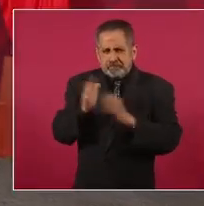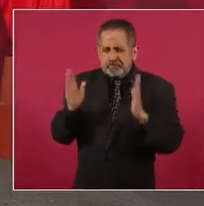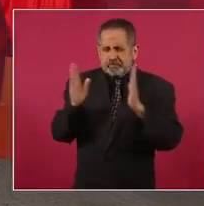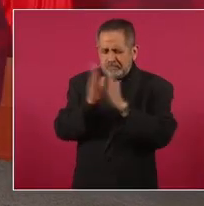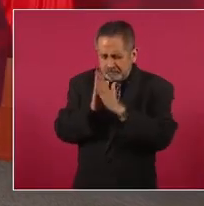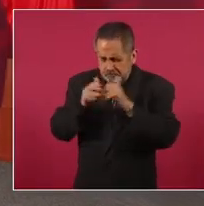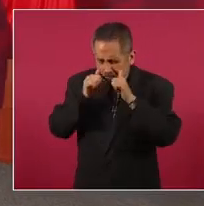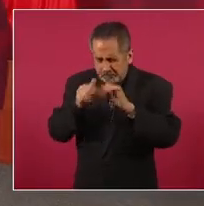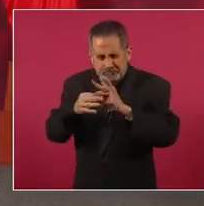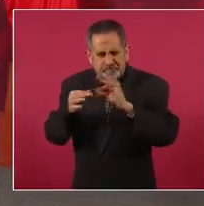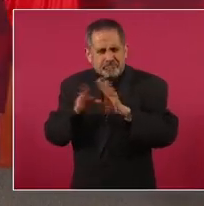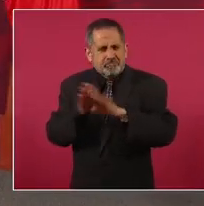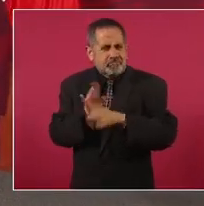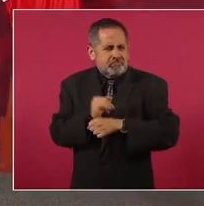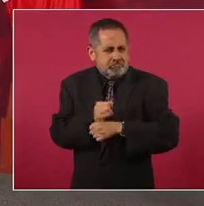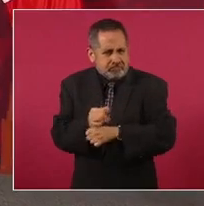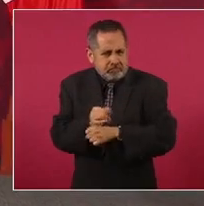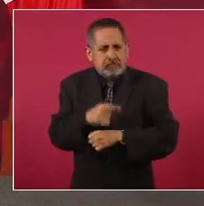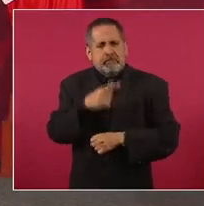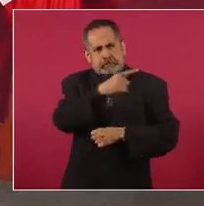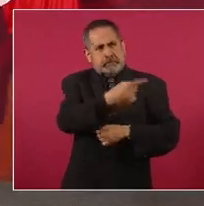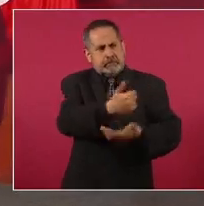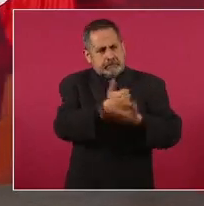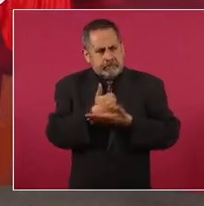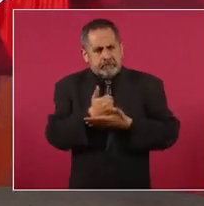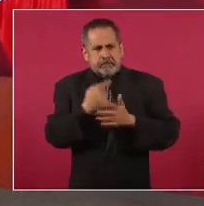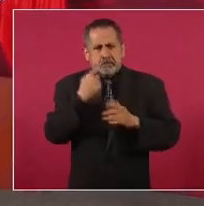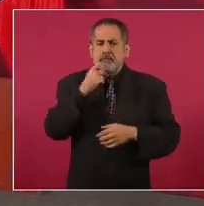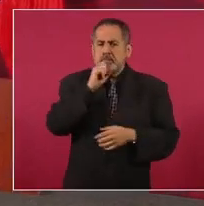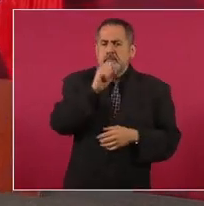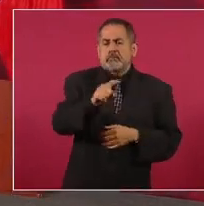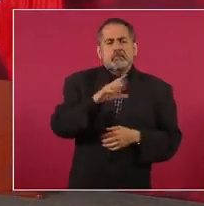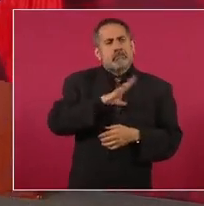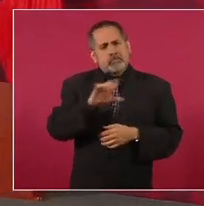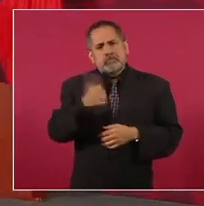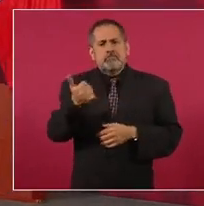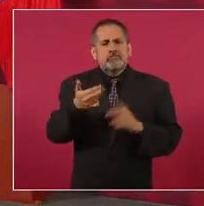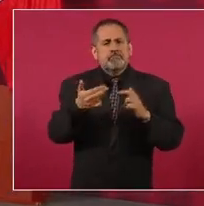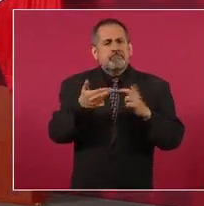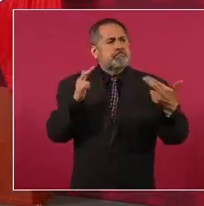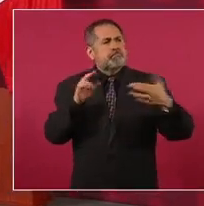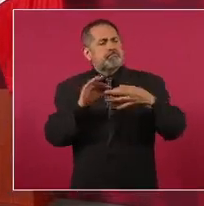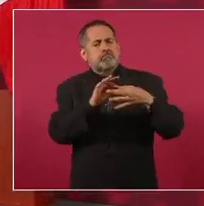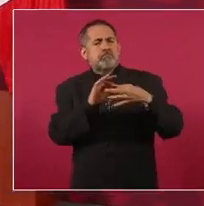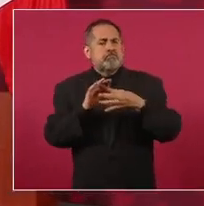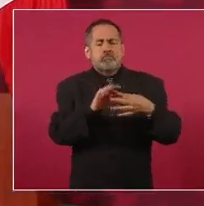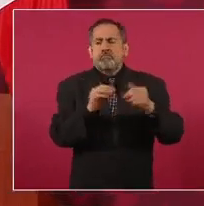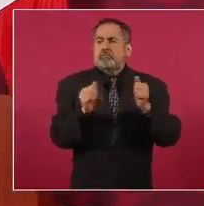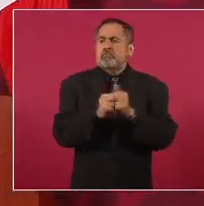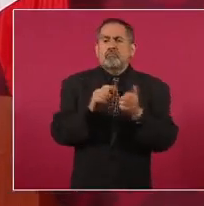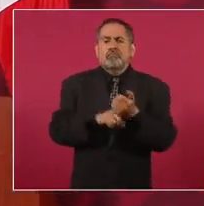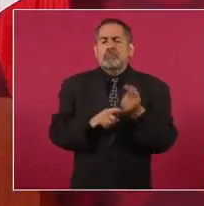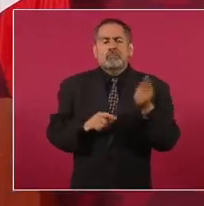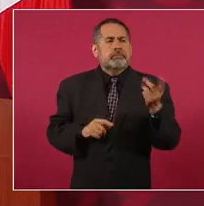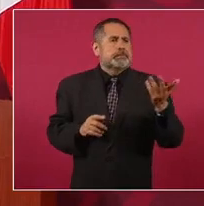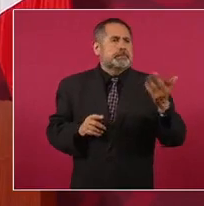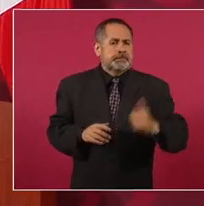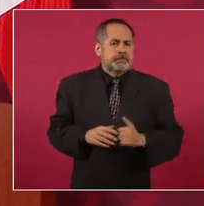básicamente, ¿no? Pero también hay colaboración con